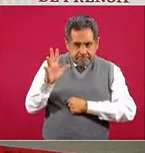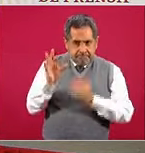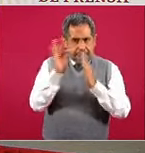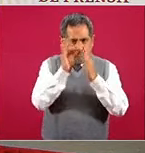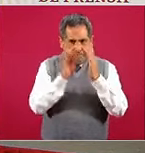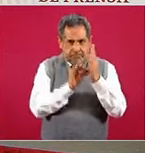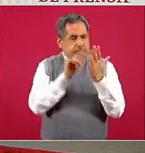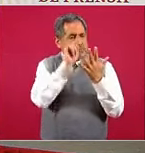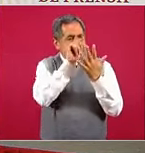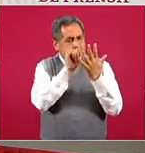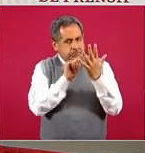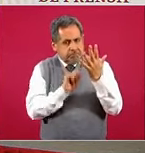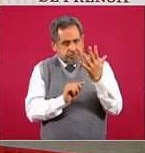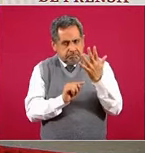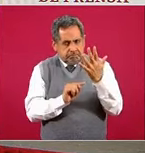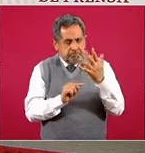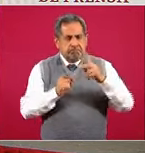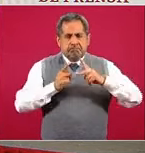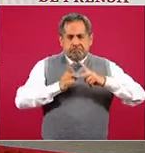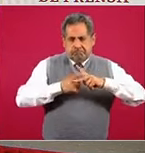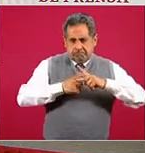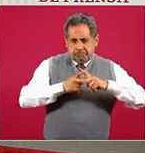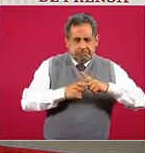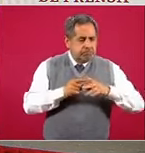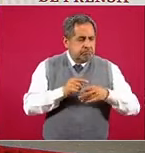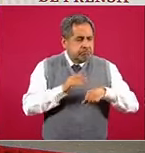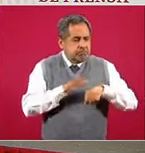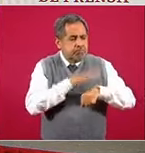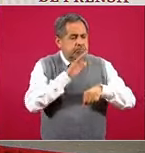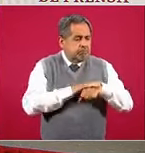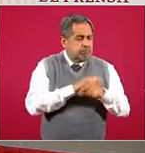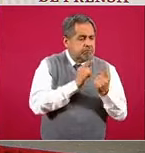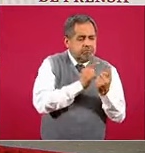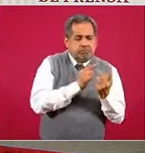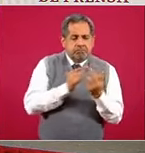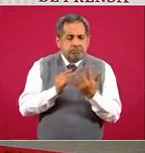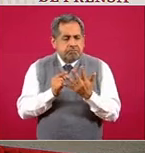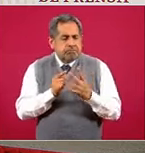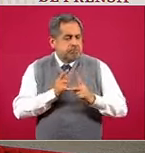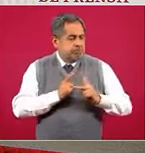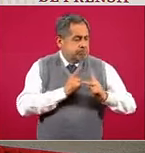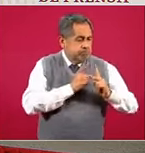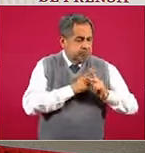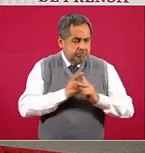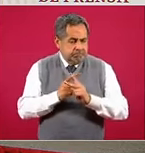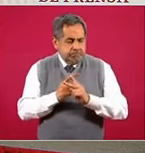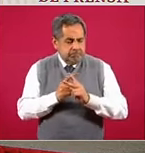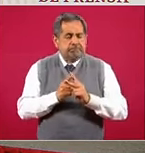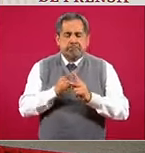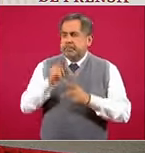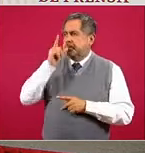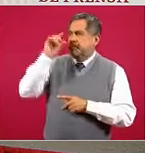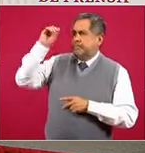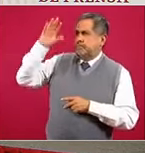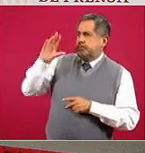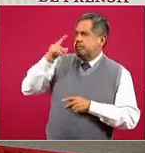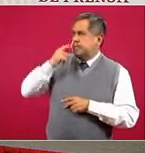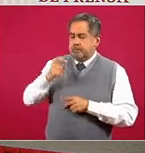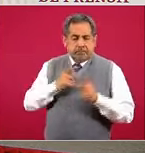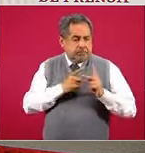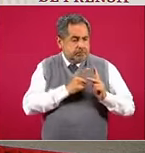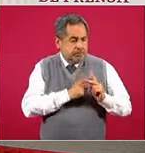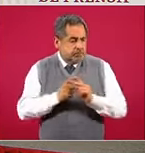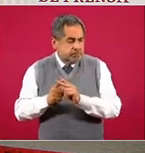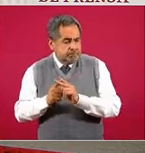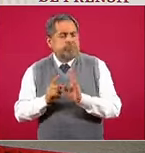ellos tiene el mismo peso dentro de la estimación final y se llega a una calificación numérica